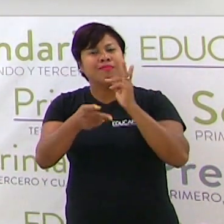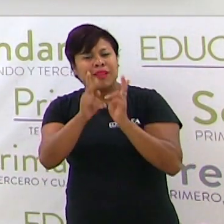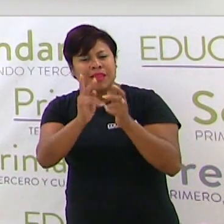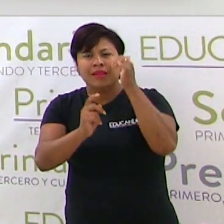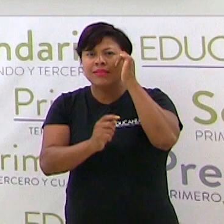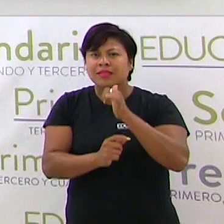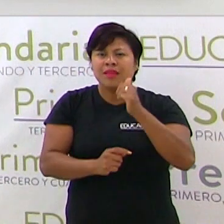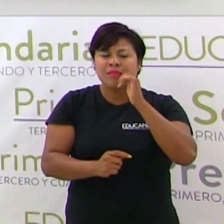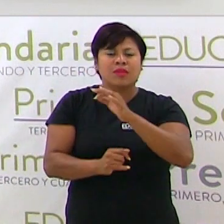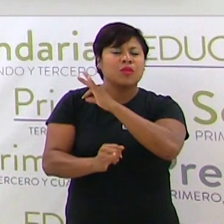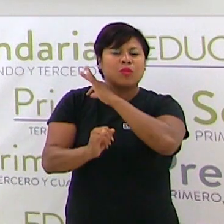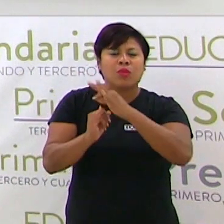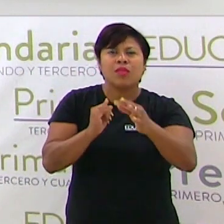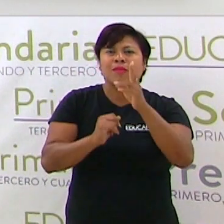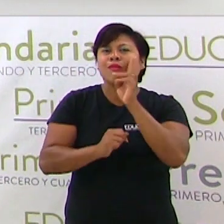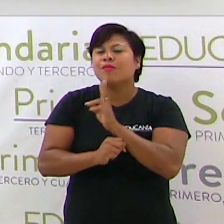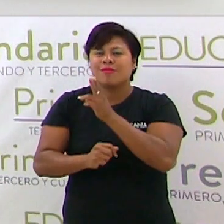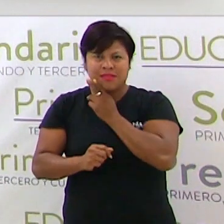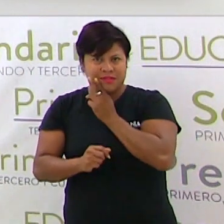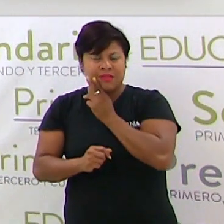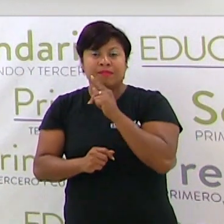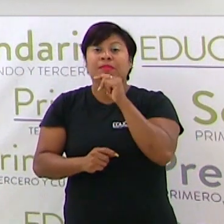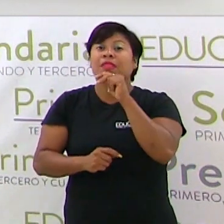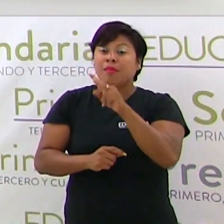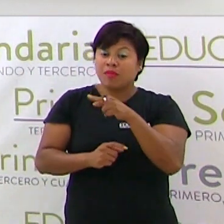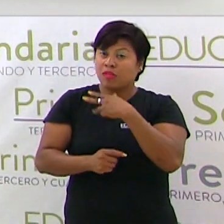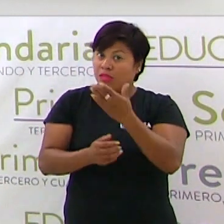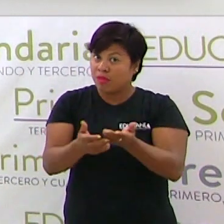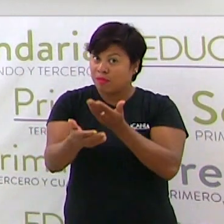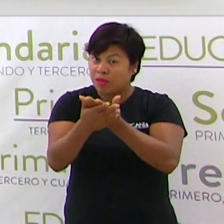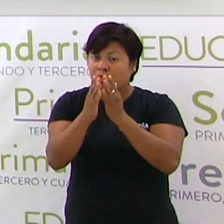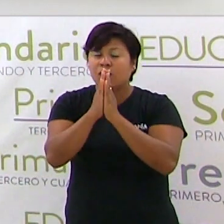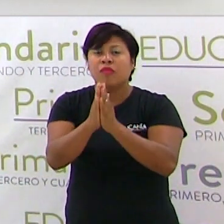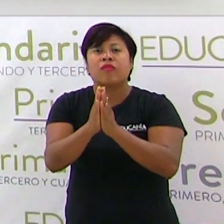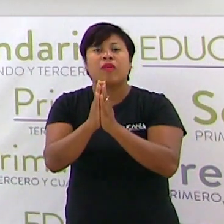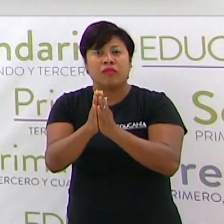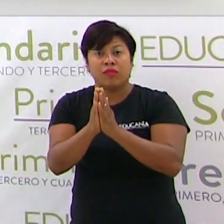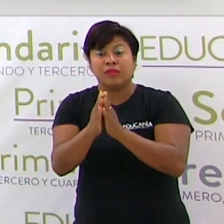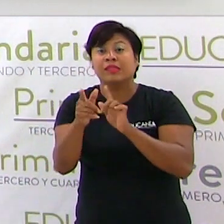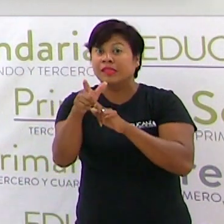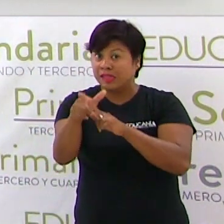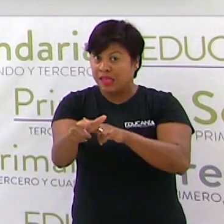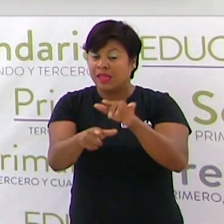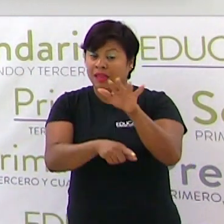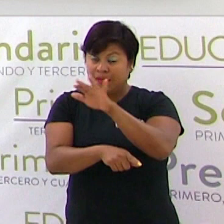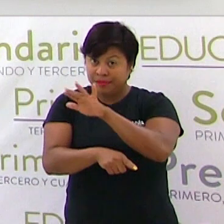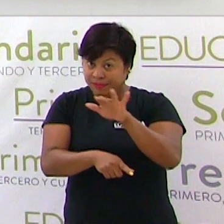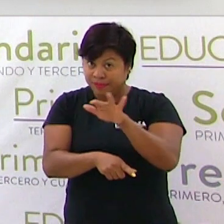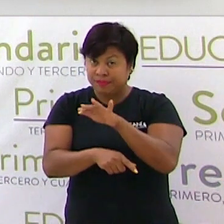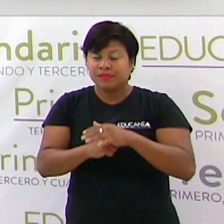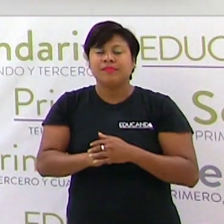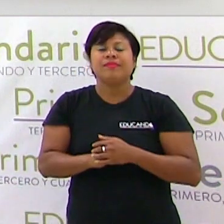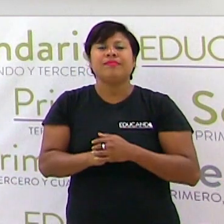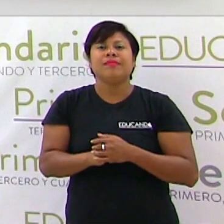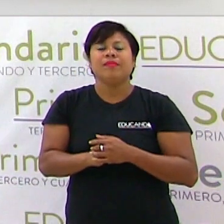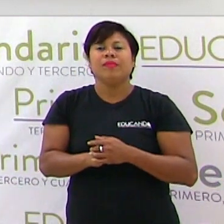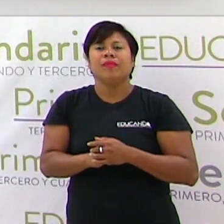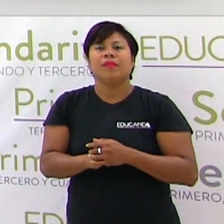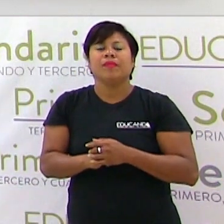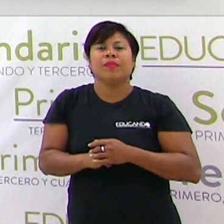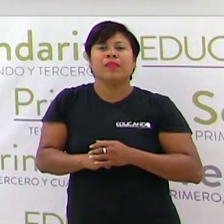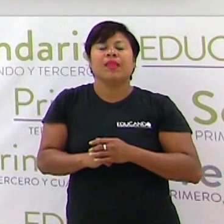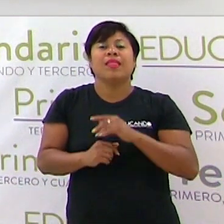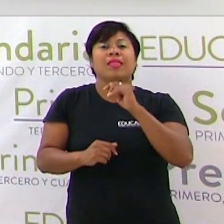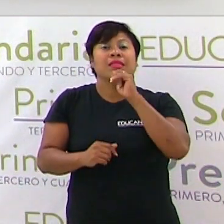las últimas noticias. También te pido, por favor, ahí todavía continúa el mensaje central o